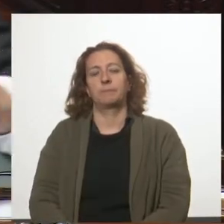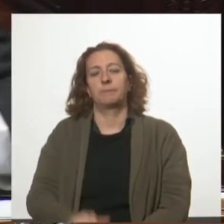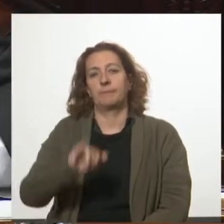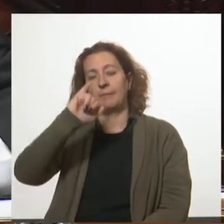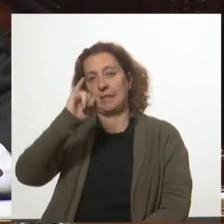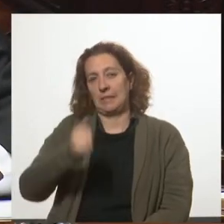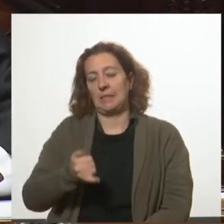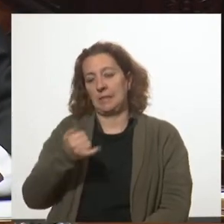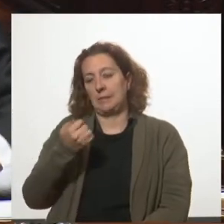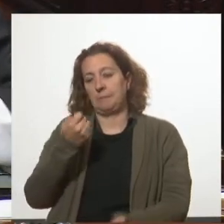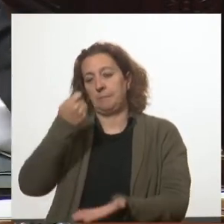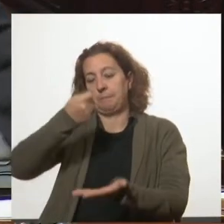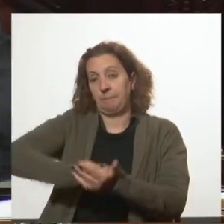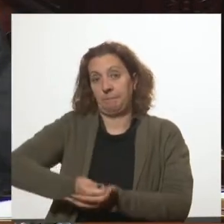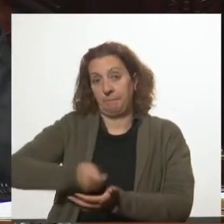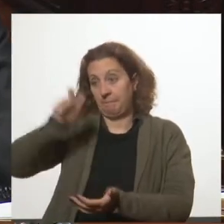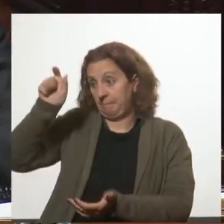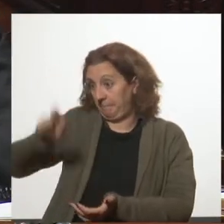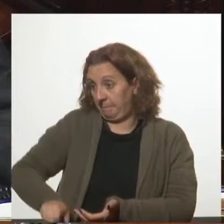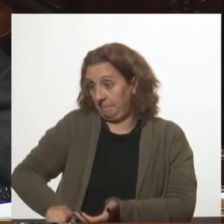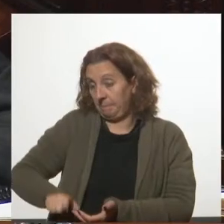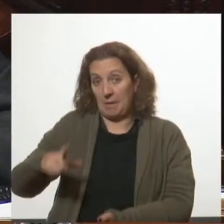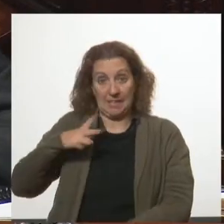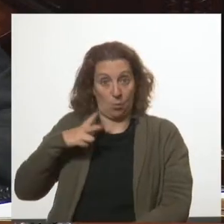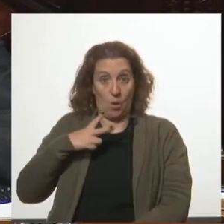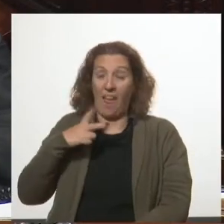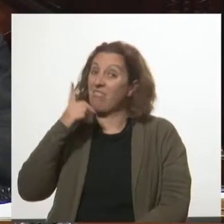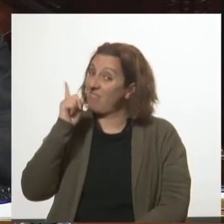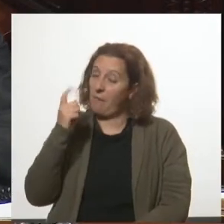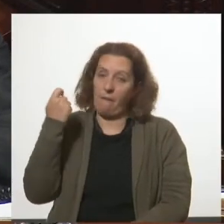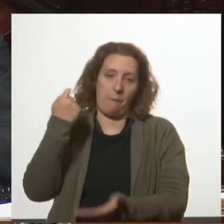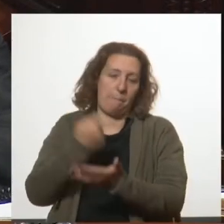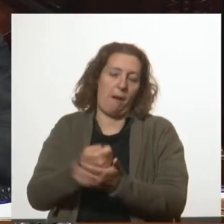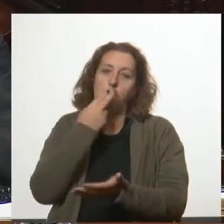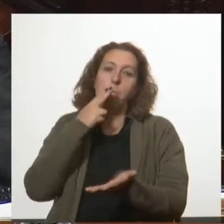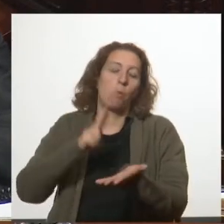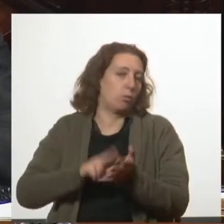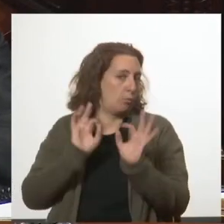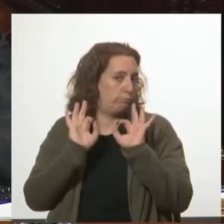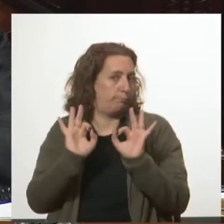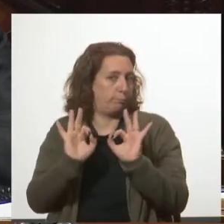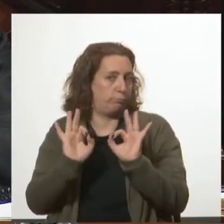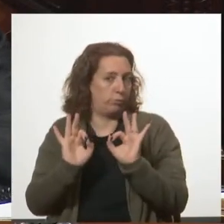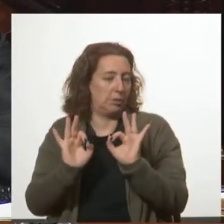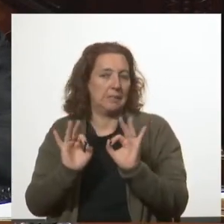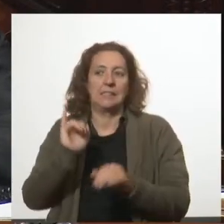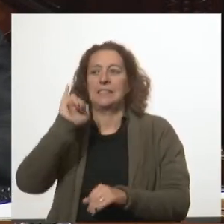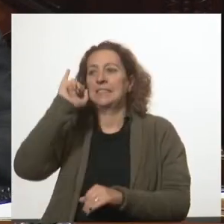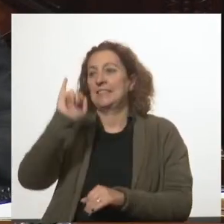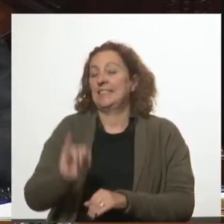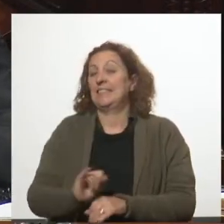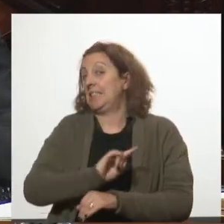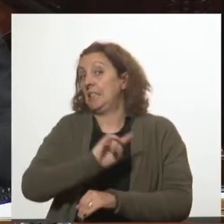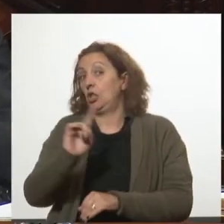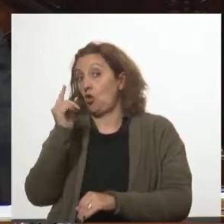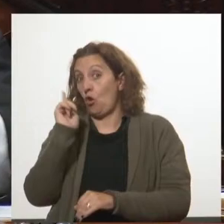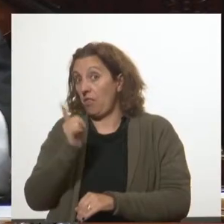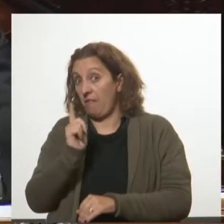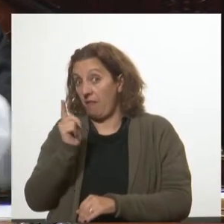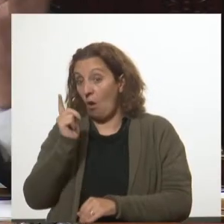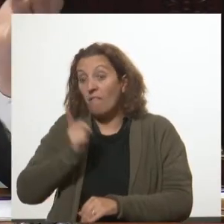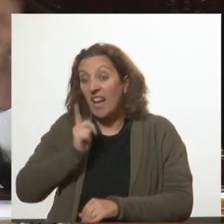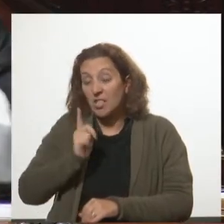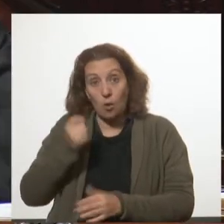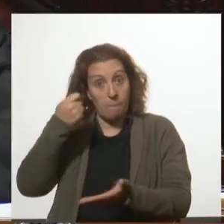contribuyentes un particular debe estar al día con los impuestos 7 exento debe